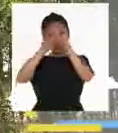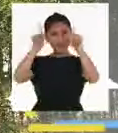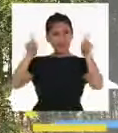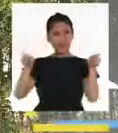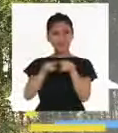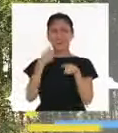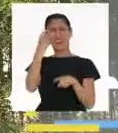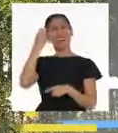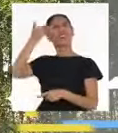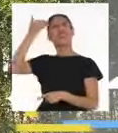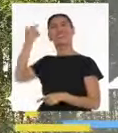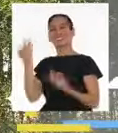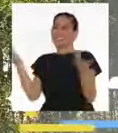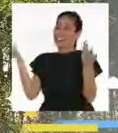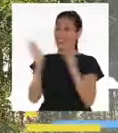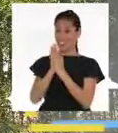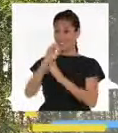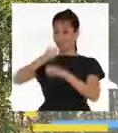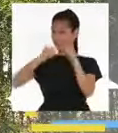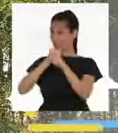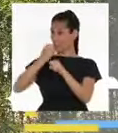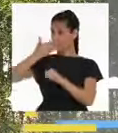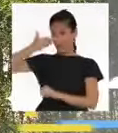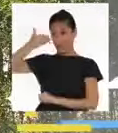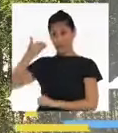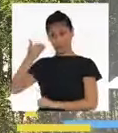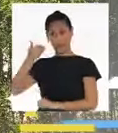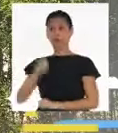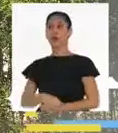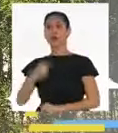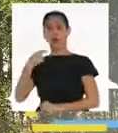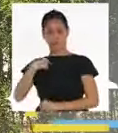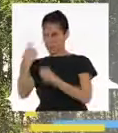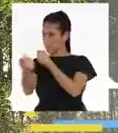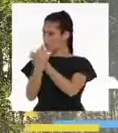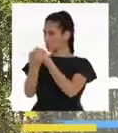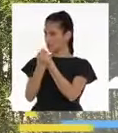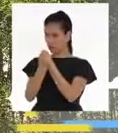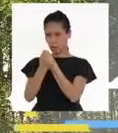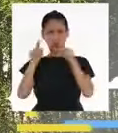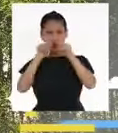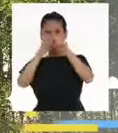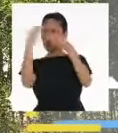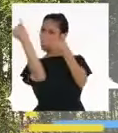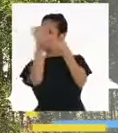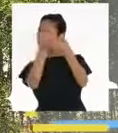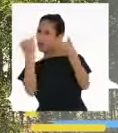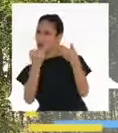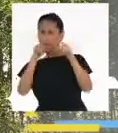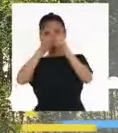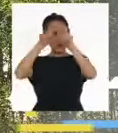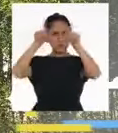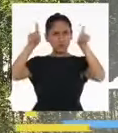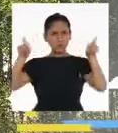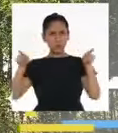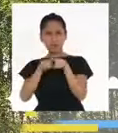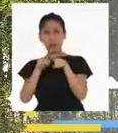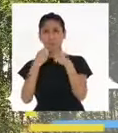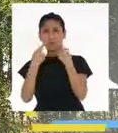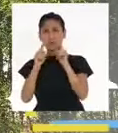¡Oh! El año pasado me enseñaron cómo es un gráfico de barras. Pero no me